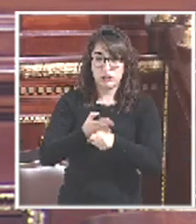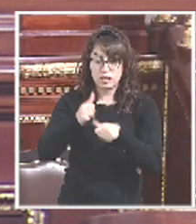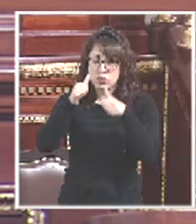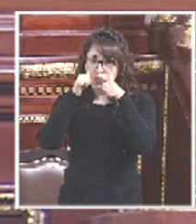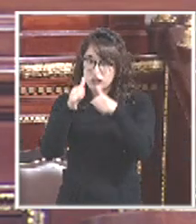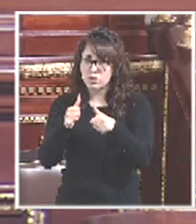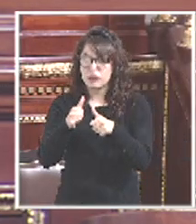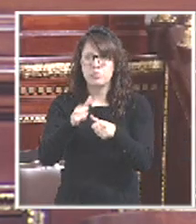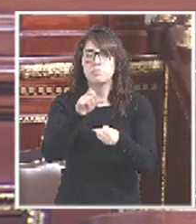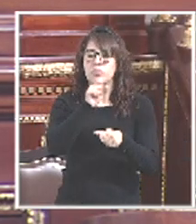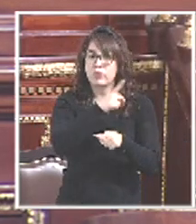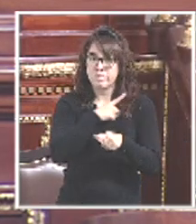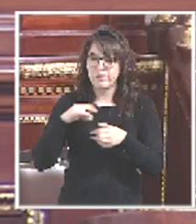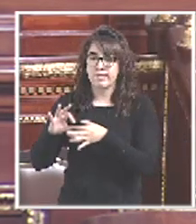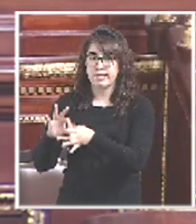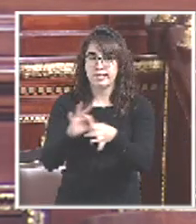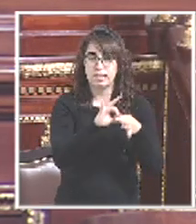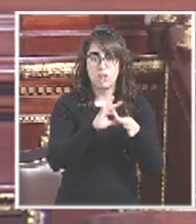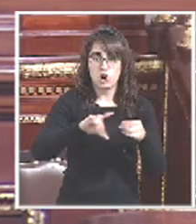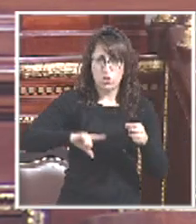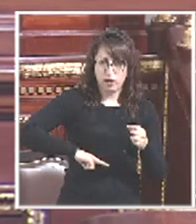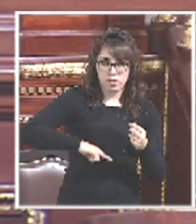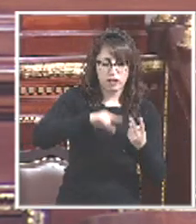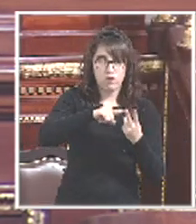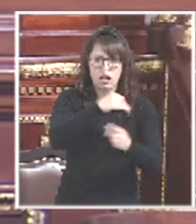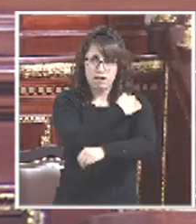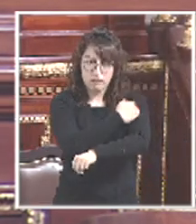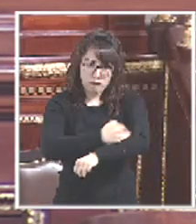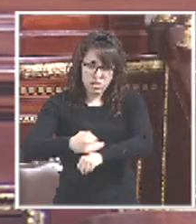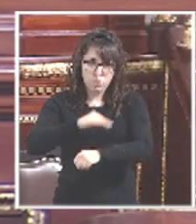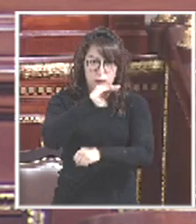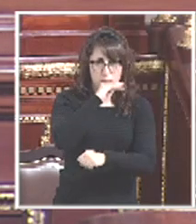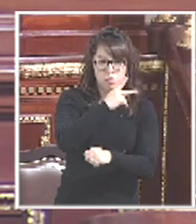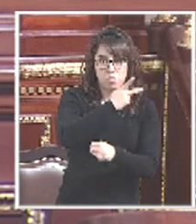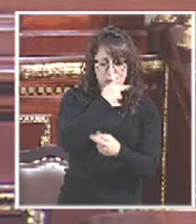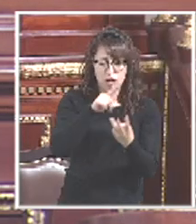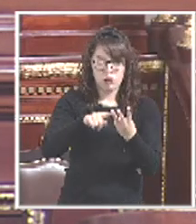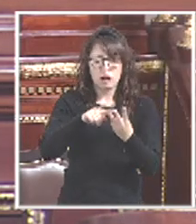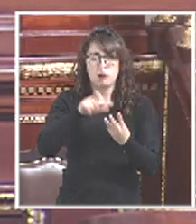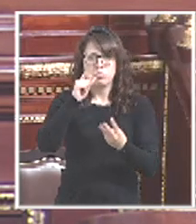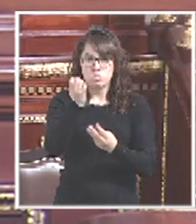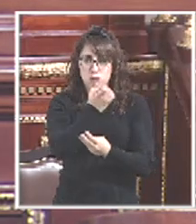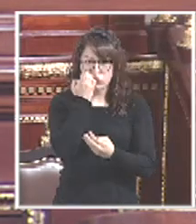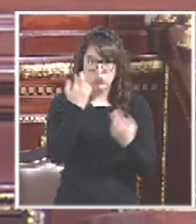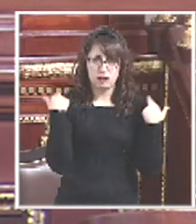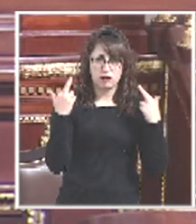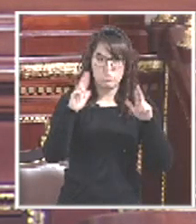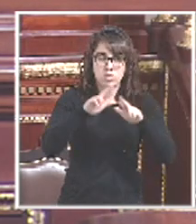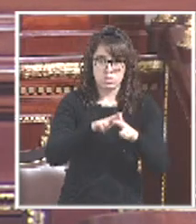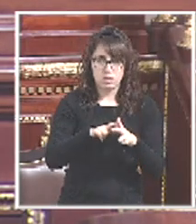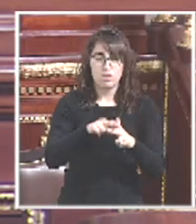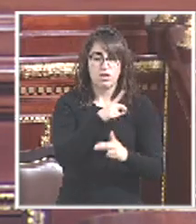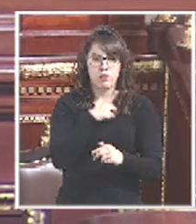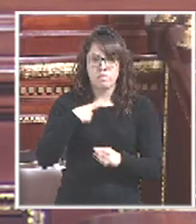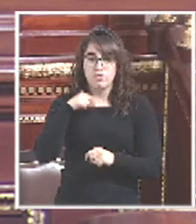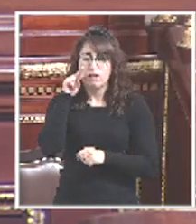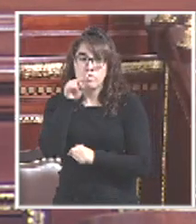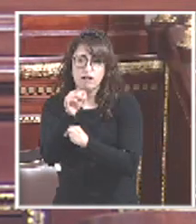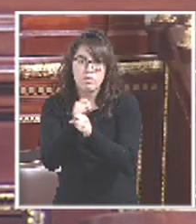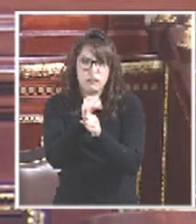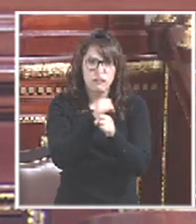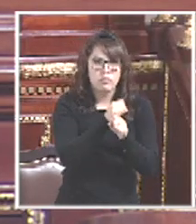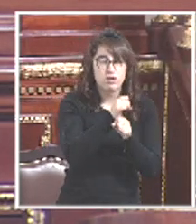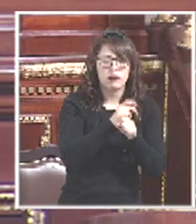familia, los docentes, el gobierno, debemos actuar de manera conjunta. para reducir los índices de violencia y con